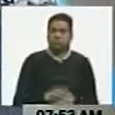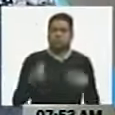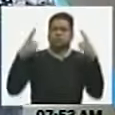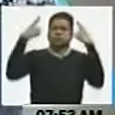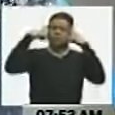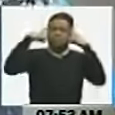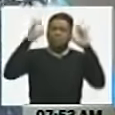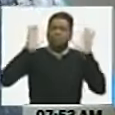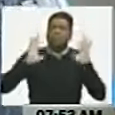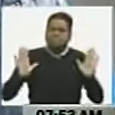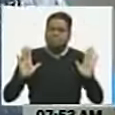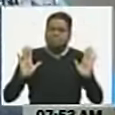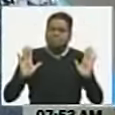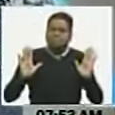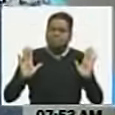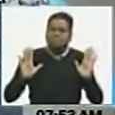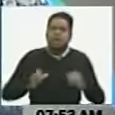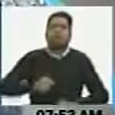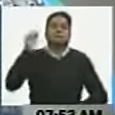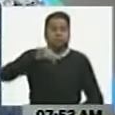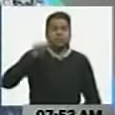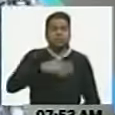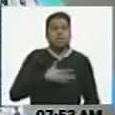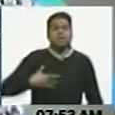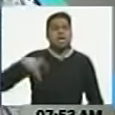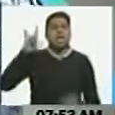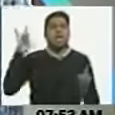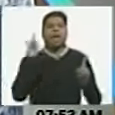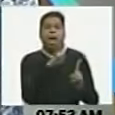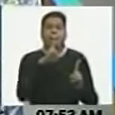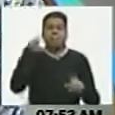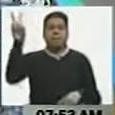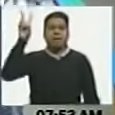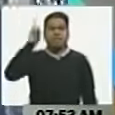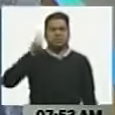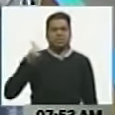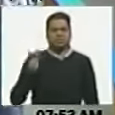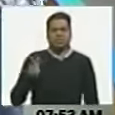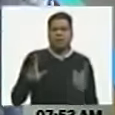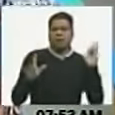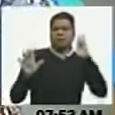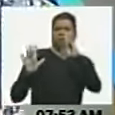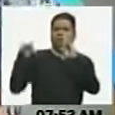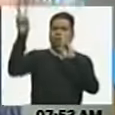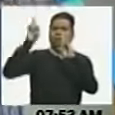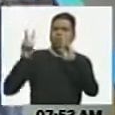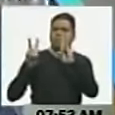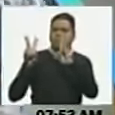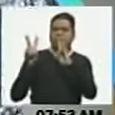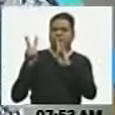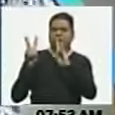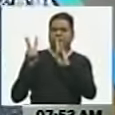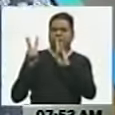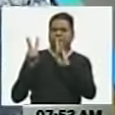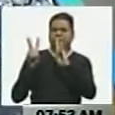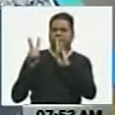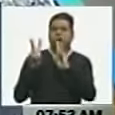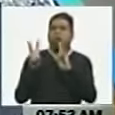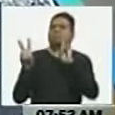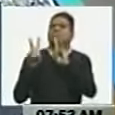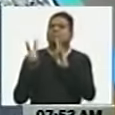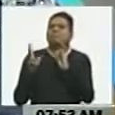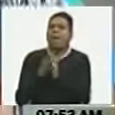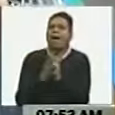ponderada y que sí quiere esta Venezuela, que va a salir adelante, va a dar un paso adelante y se va a sentar a